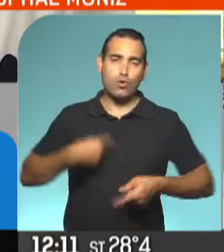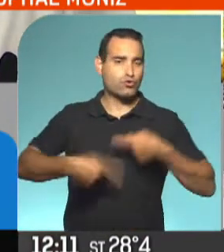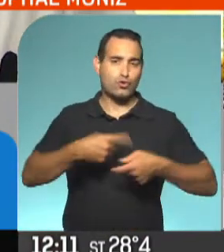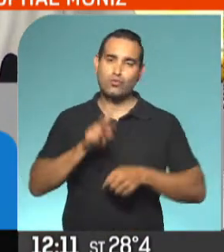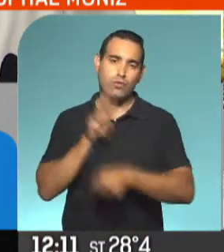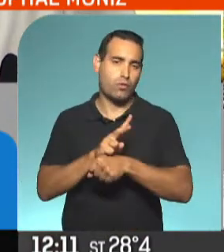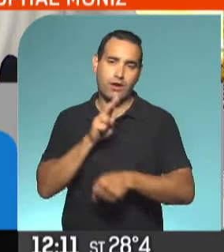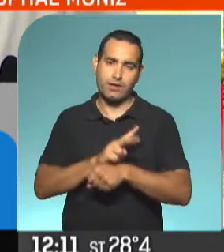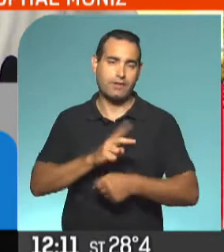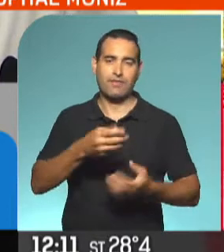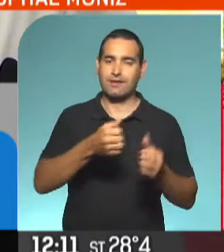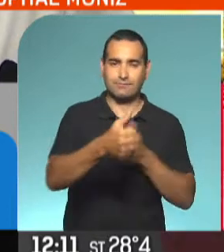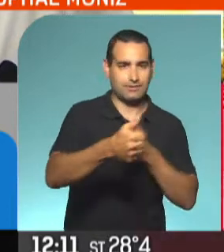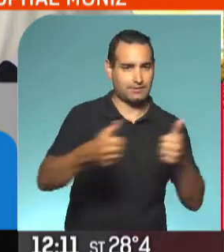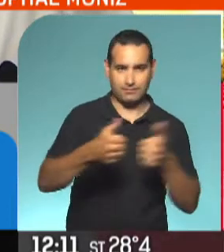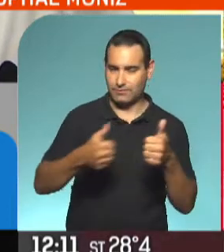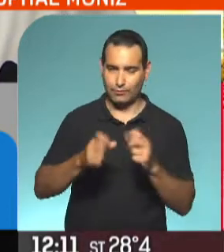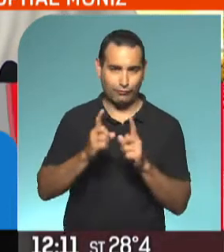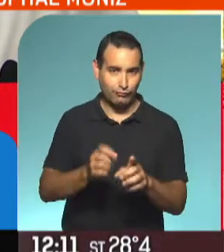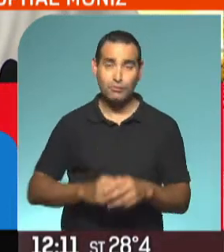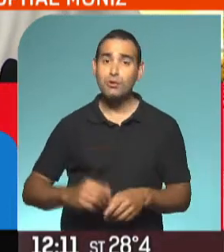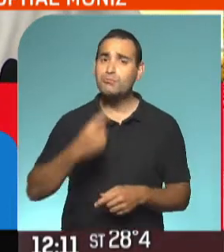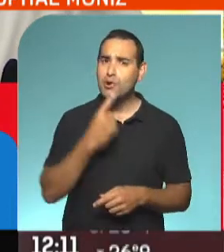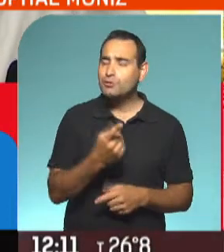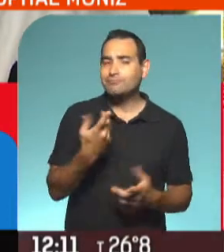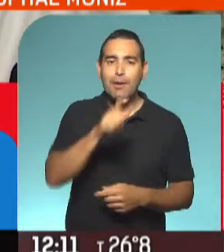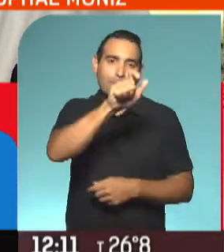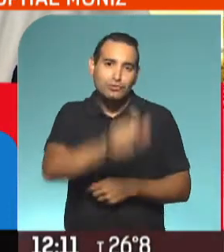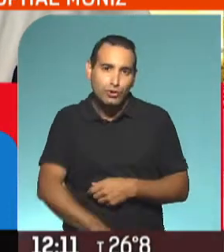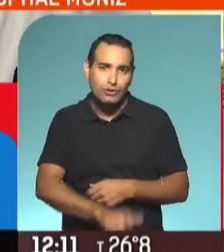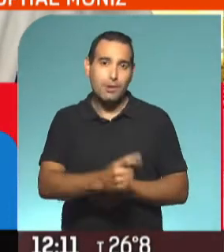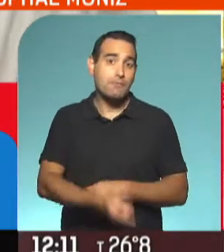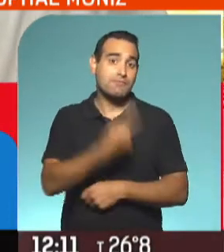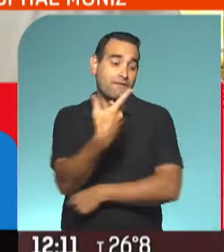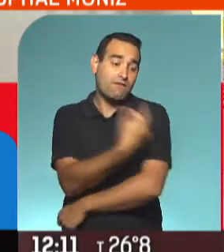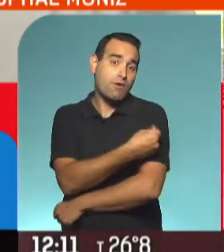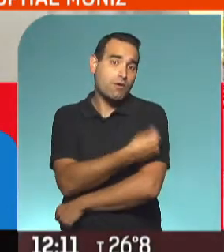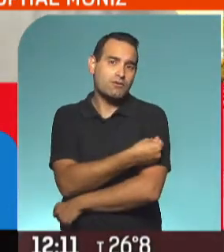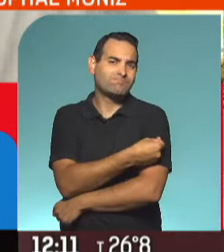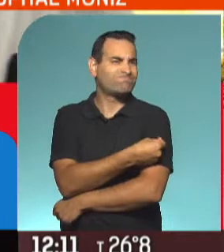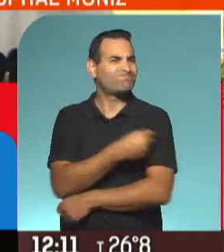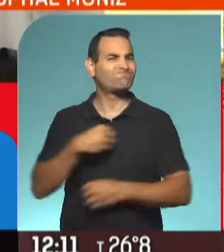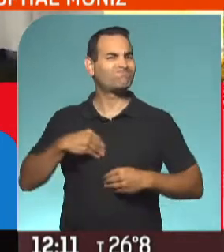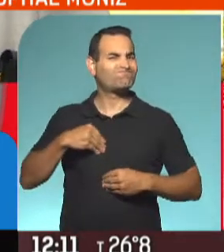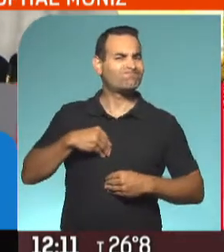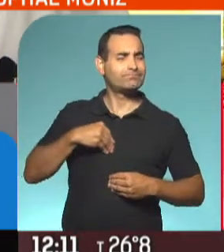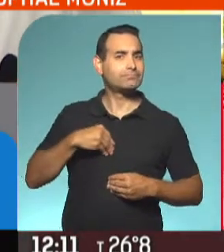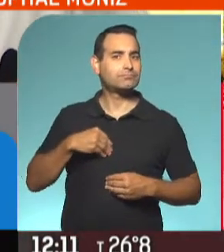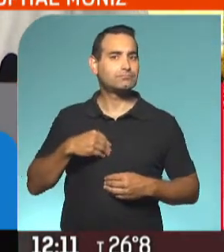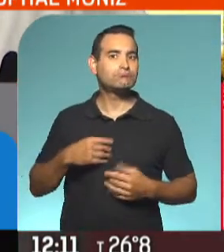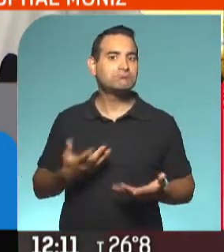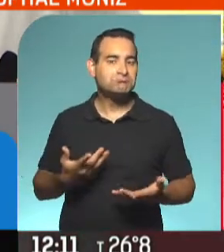las medidas de distanciamiento social. ¿Qué hay que tener en cuenta aquella persona que se aplica la primera dosis y dice, tengo algún malestar? ¿Qué puede